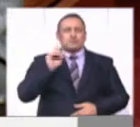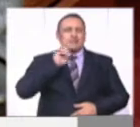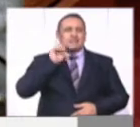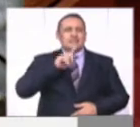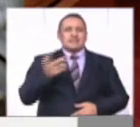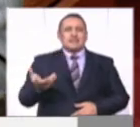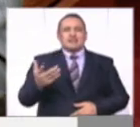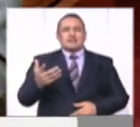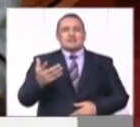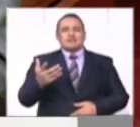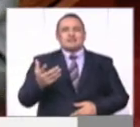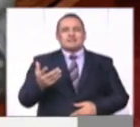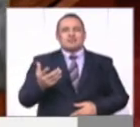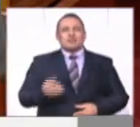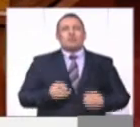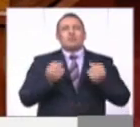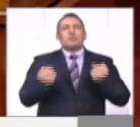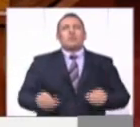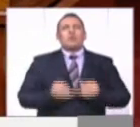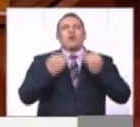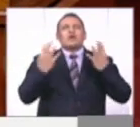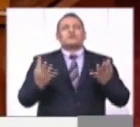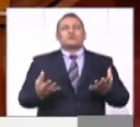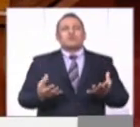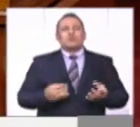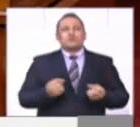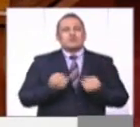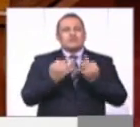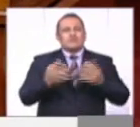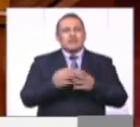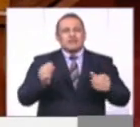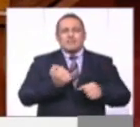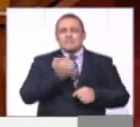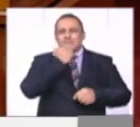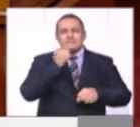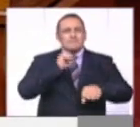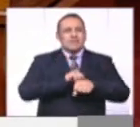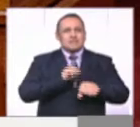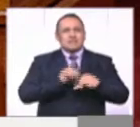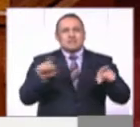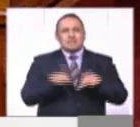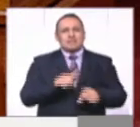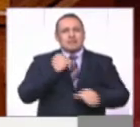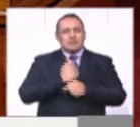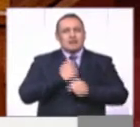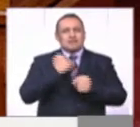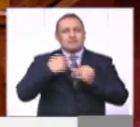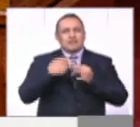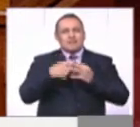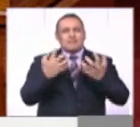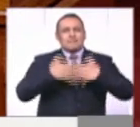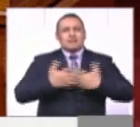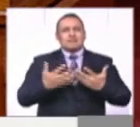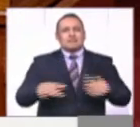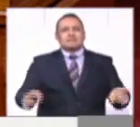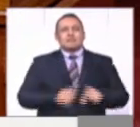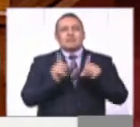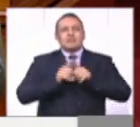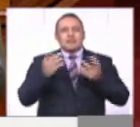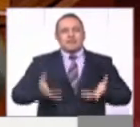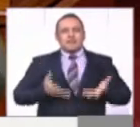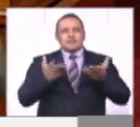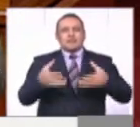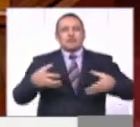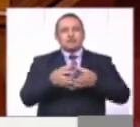señor presidente Cuántos Por cuántos minerales con Por cuántos metales que explotan estas empresas mineras aportan al